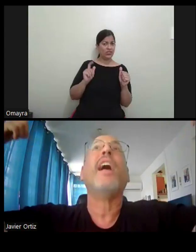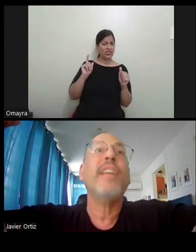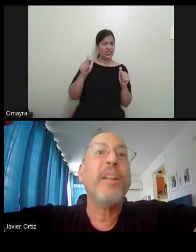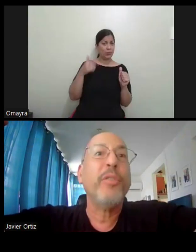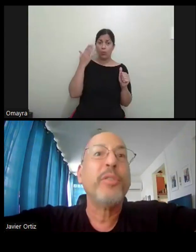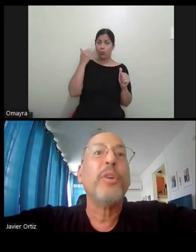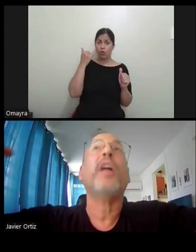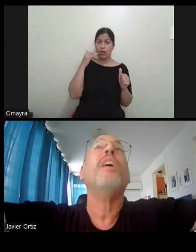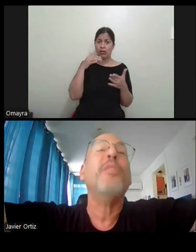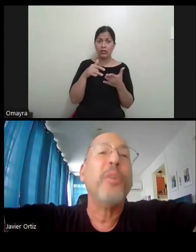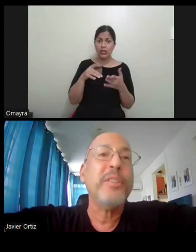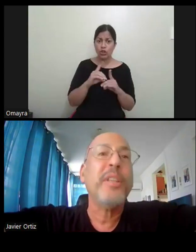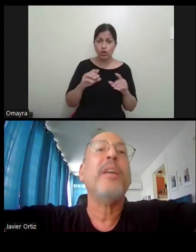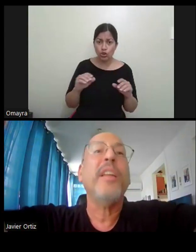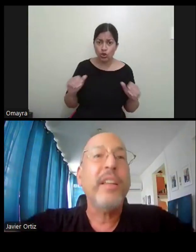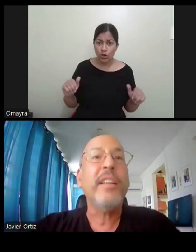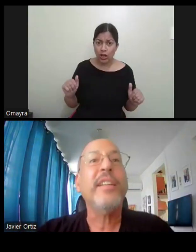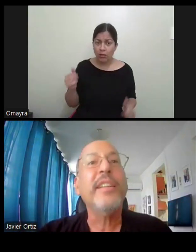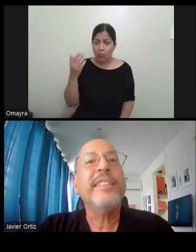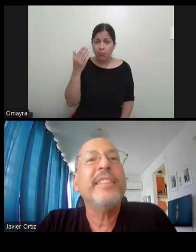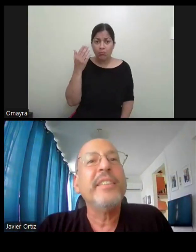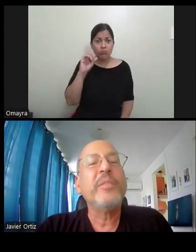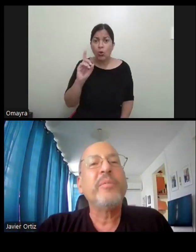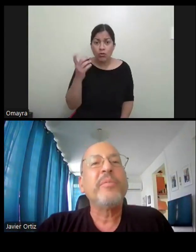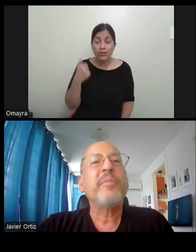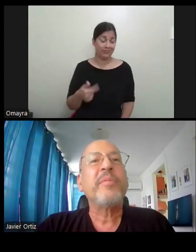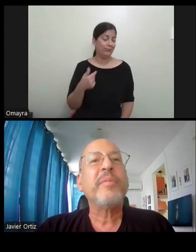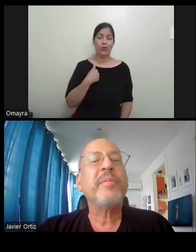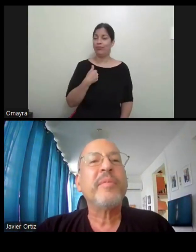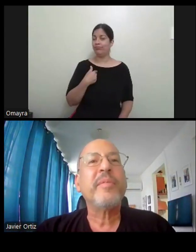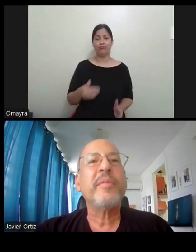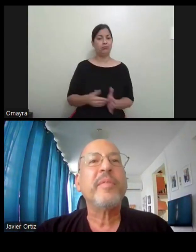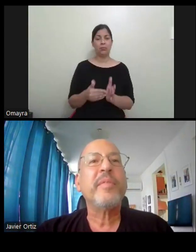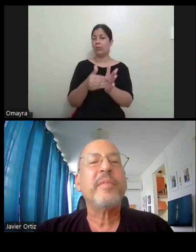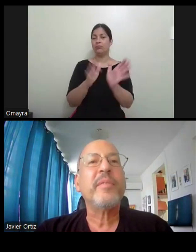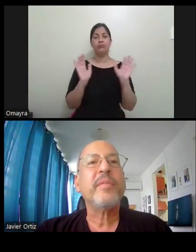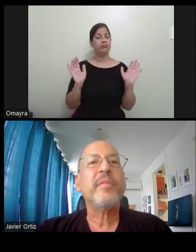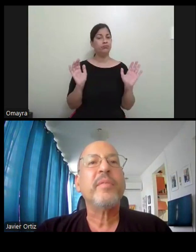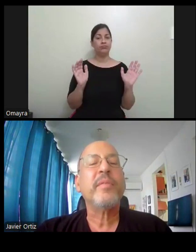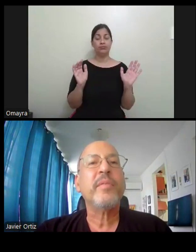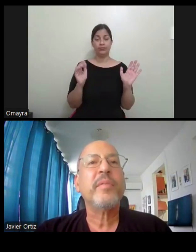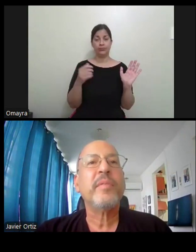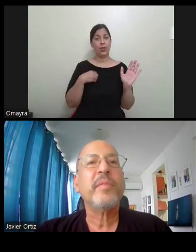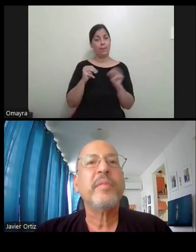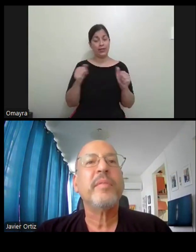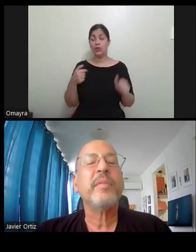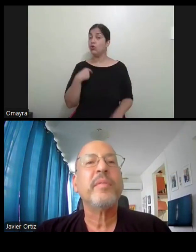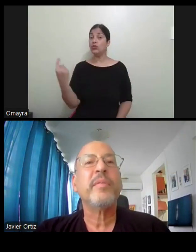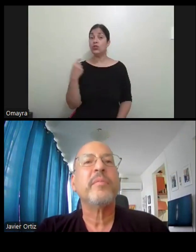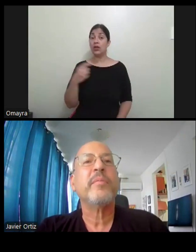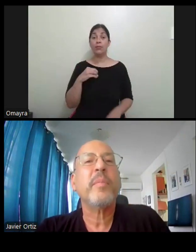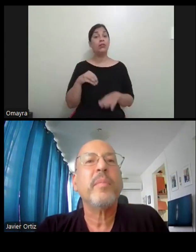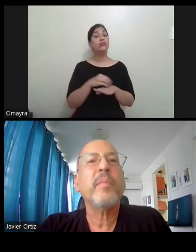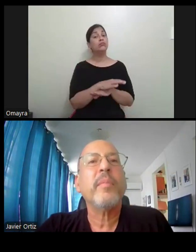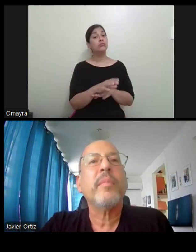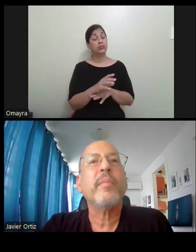haces el doctorado y en dónde? Yo fui corrido a la maestría. Yo les recomiendo siempre a mis estudiantes que tengan